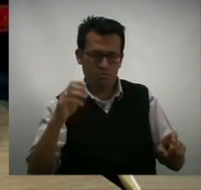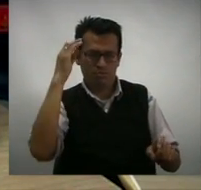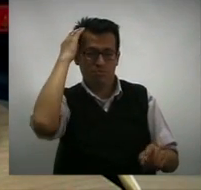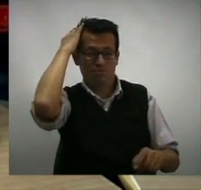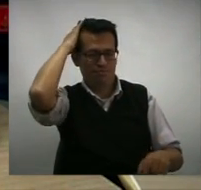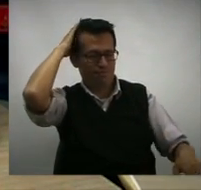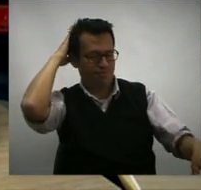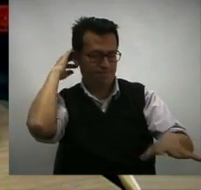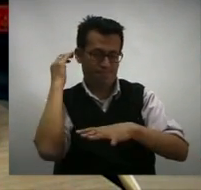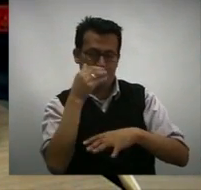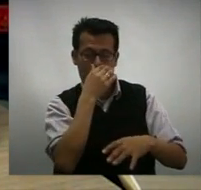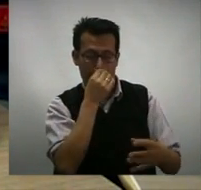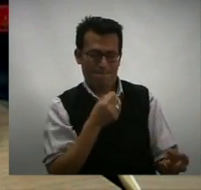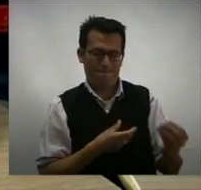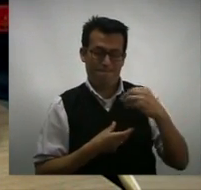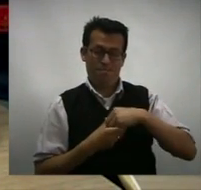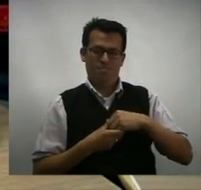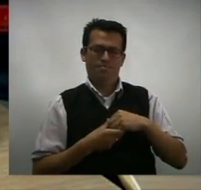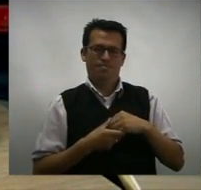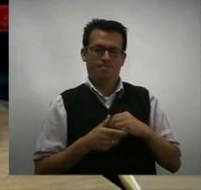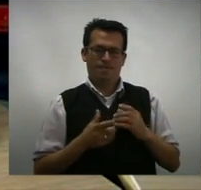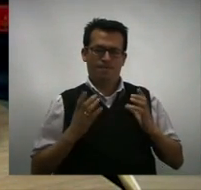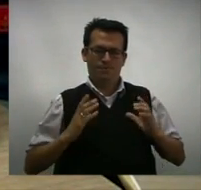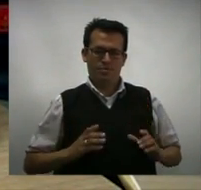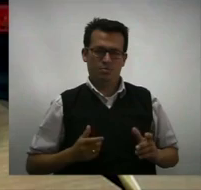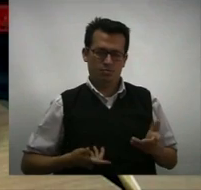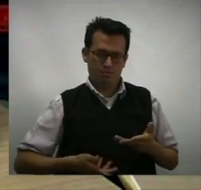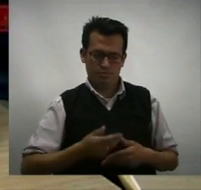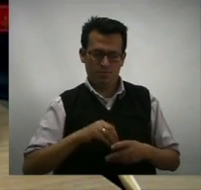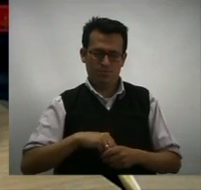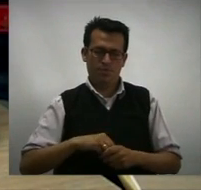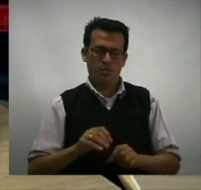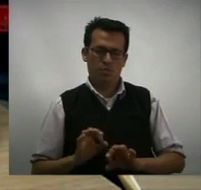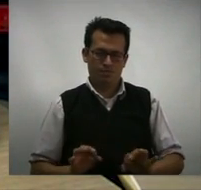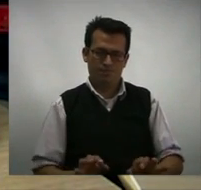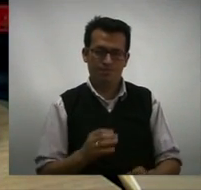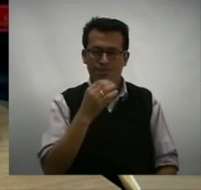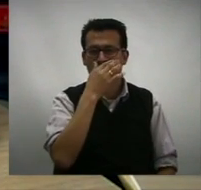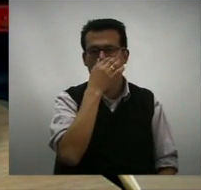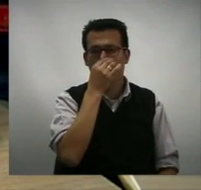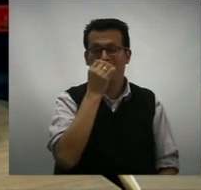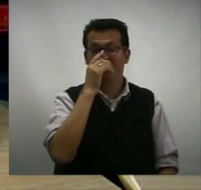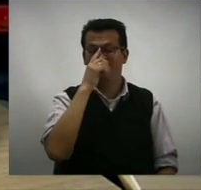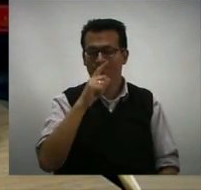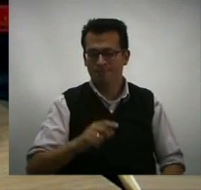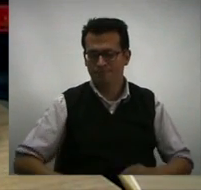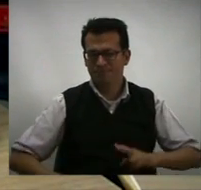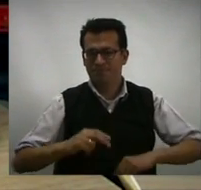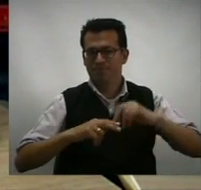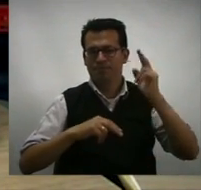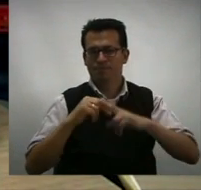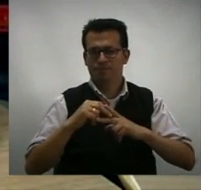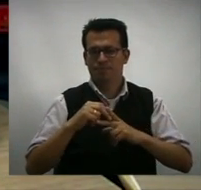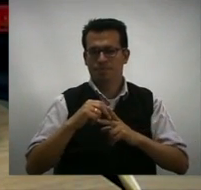de los sistemas físicos de los organismos y de las organizaciones. Una estructura soportada en la relación